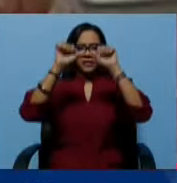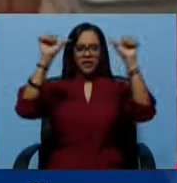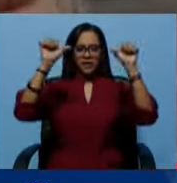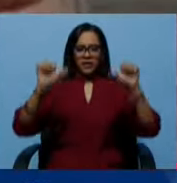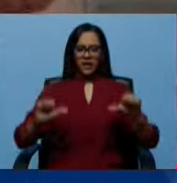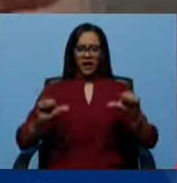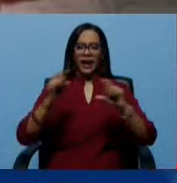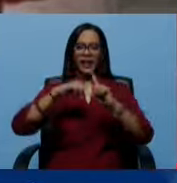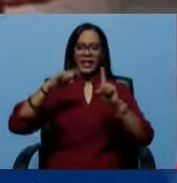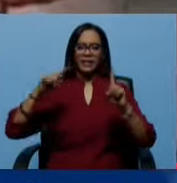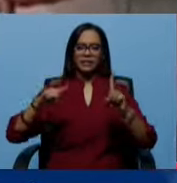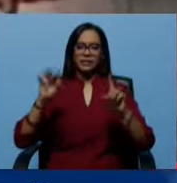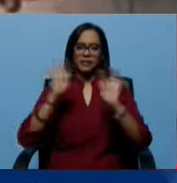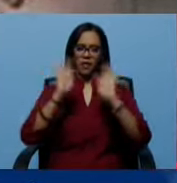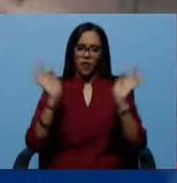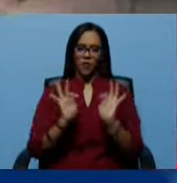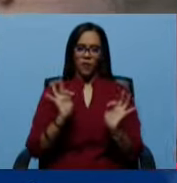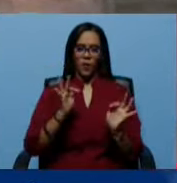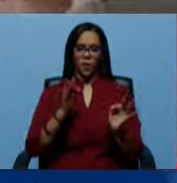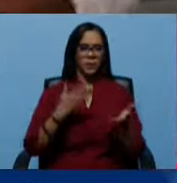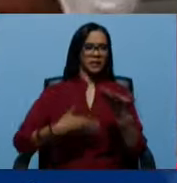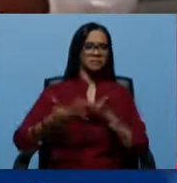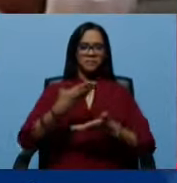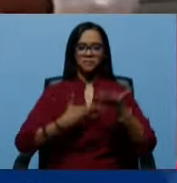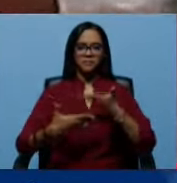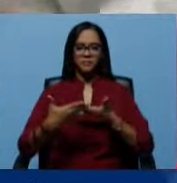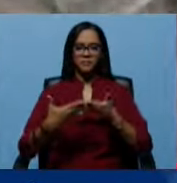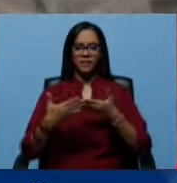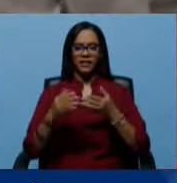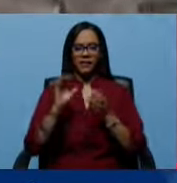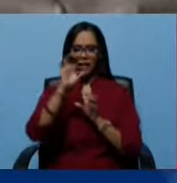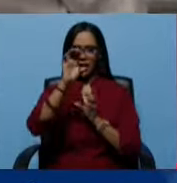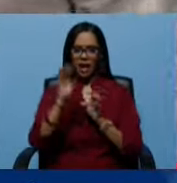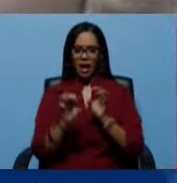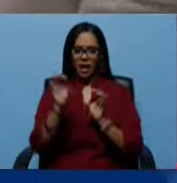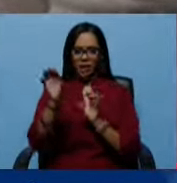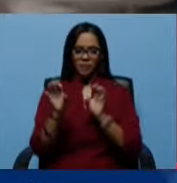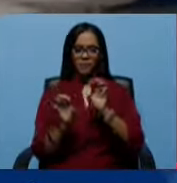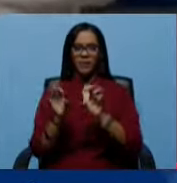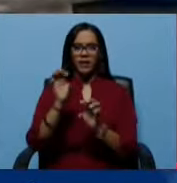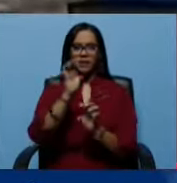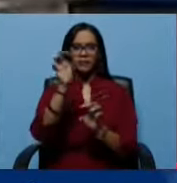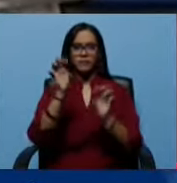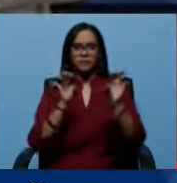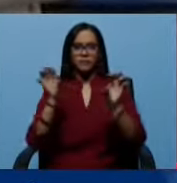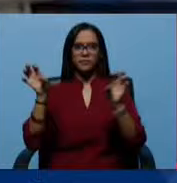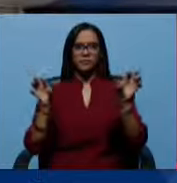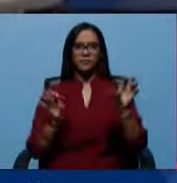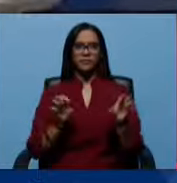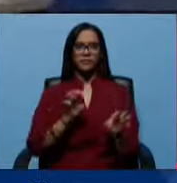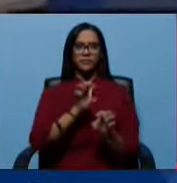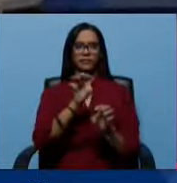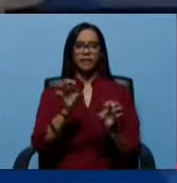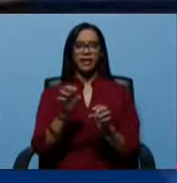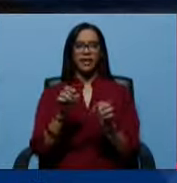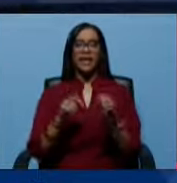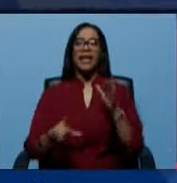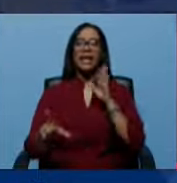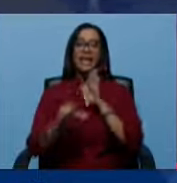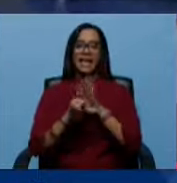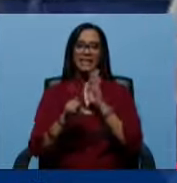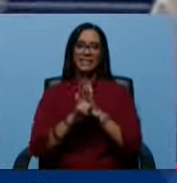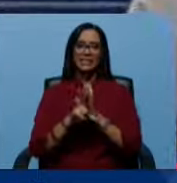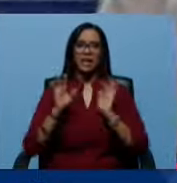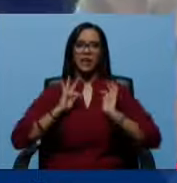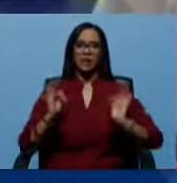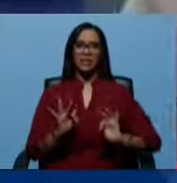eléctricos en forma didáctica de armar un rompecabezas, leyes de la física mecánica,